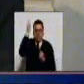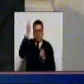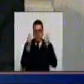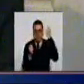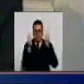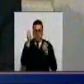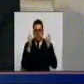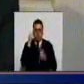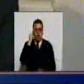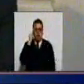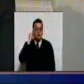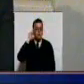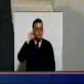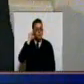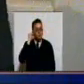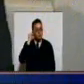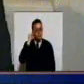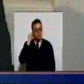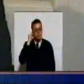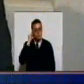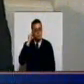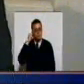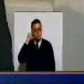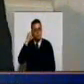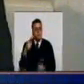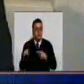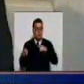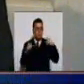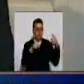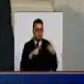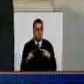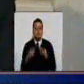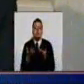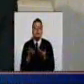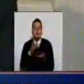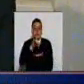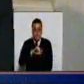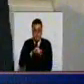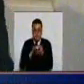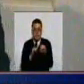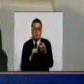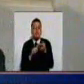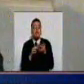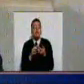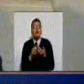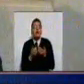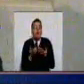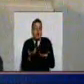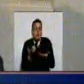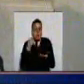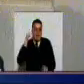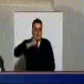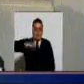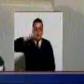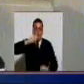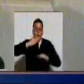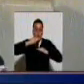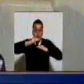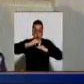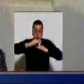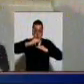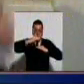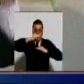relativamente bajo para que pujen, compitan entre ellos y alguien se quede quedando con ese bien que se ha sacado a la